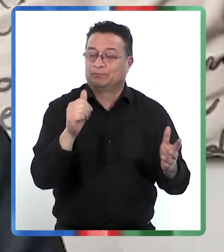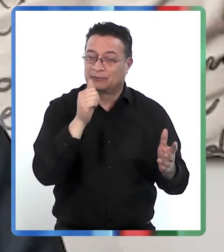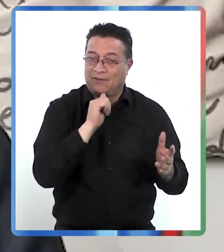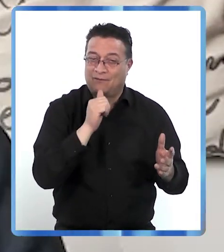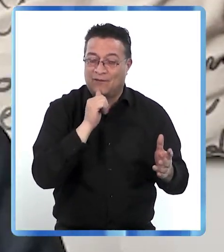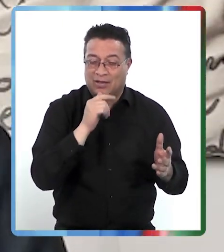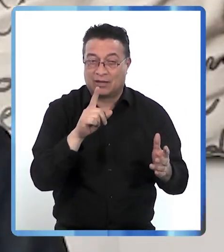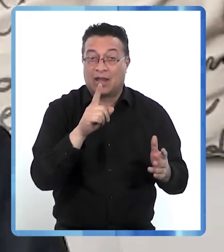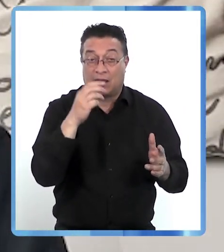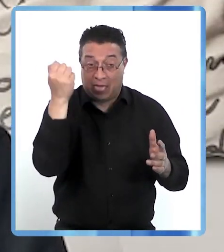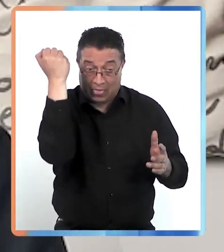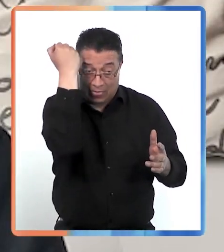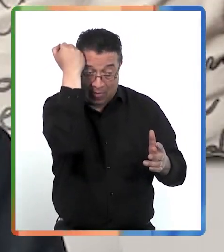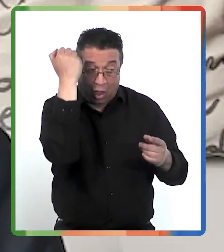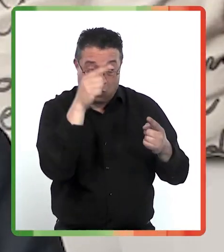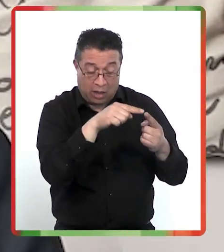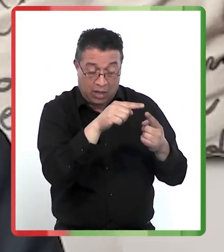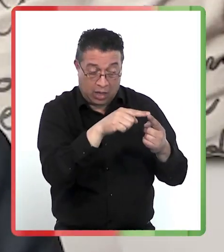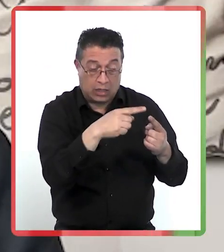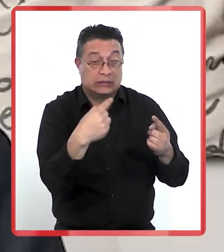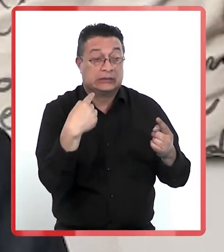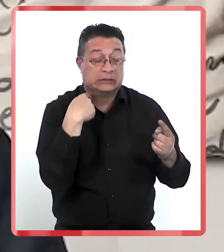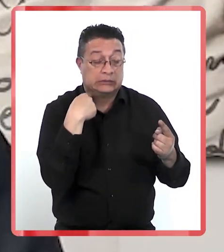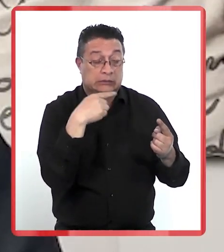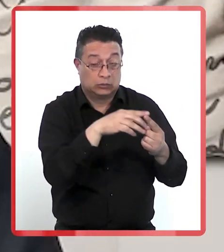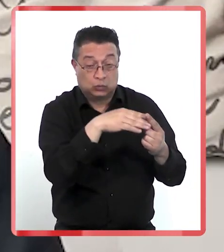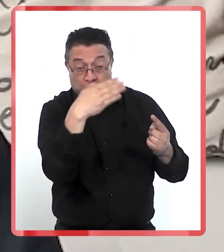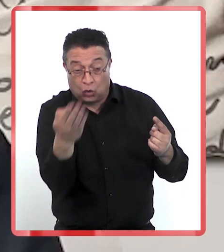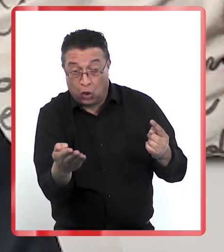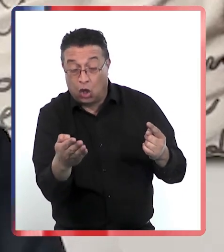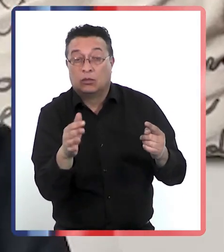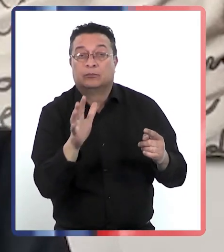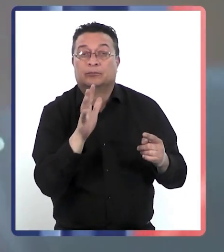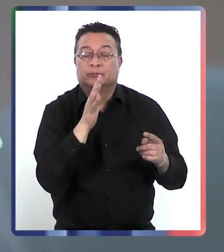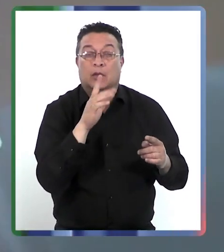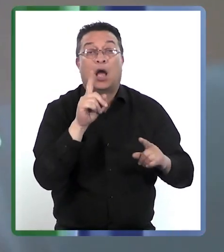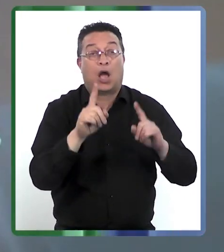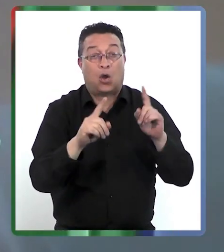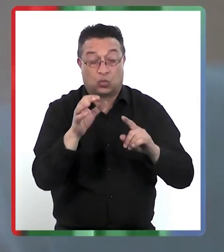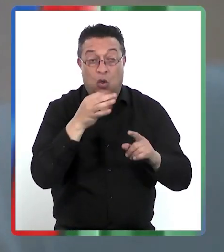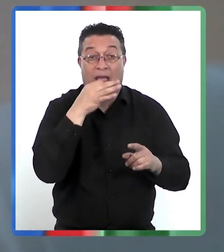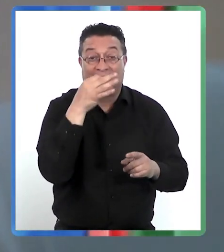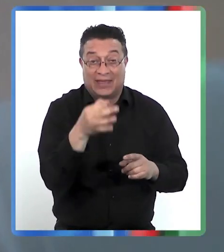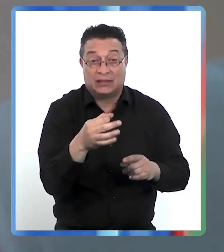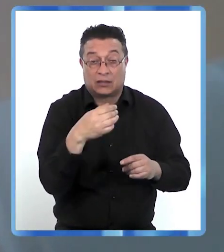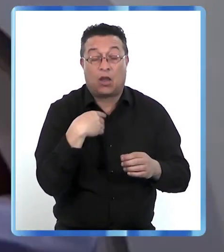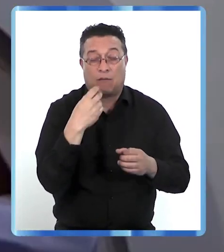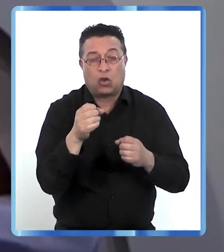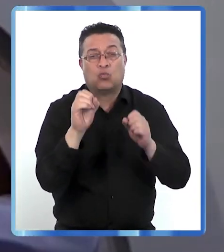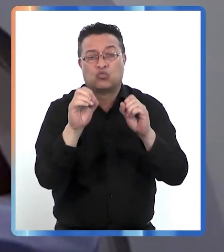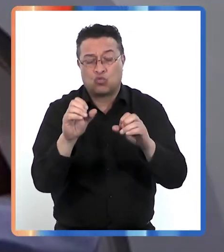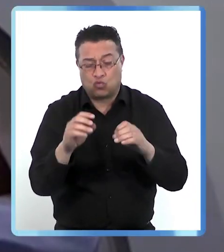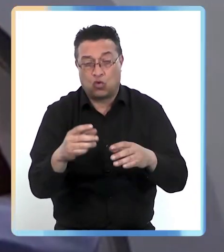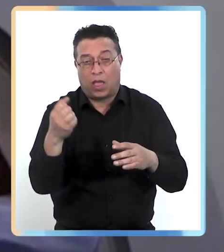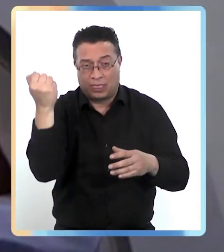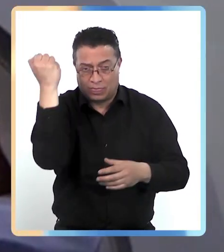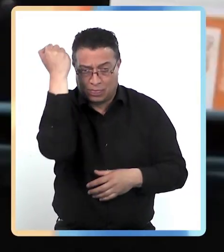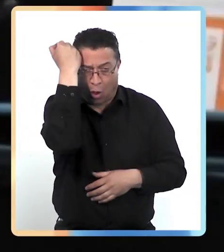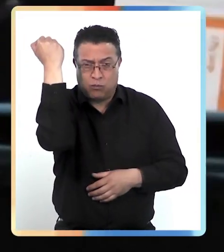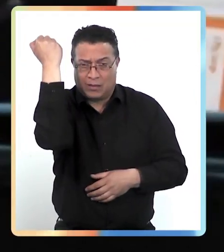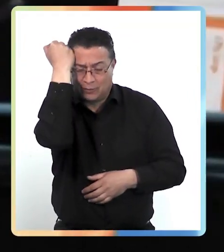es el trauma o la reacción al trauma. ¿Por qué? Porque hay algunos estudios que han mostrado efectivamente que si uno ve la cantidad de